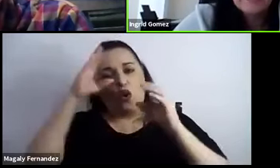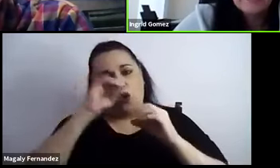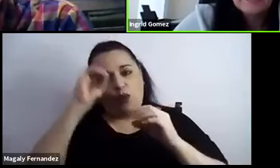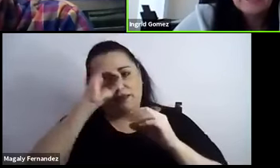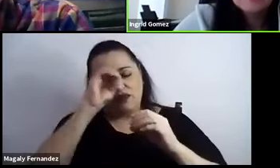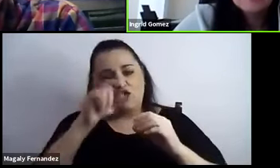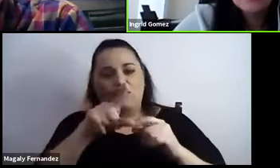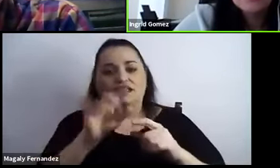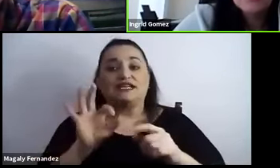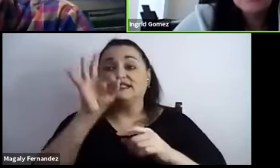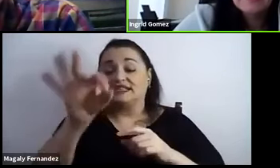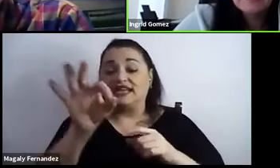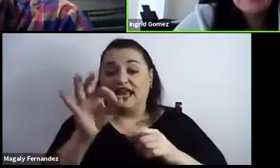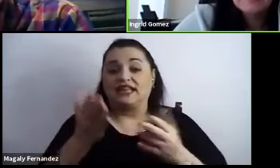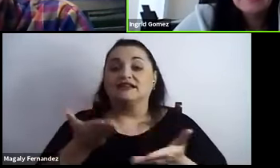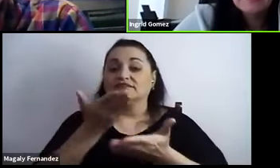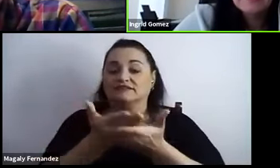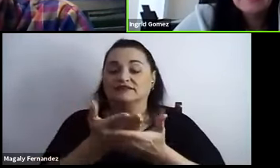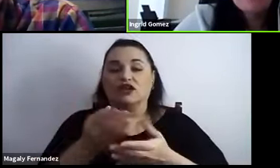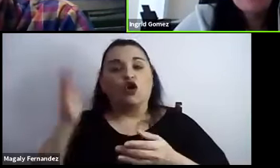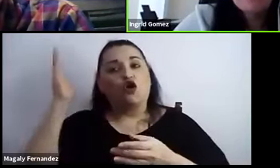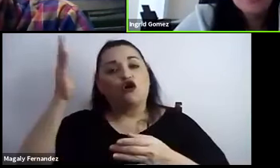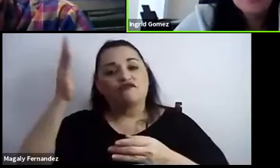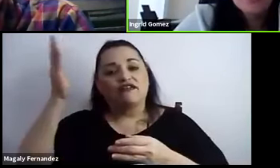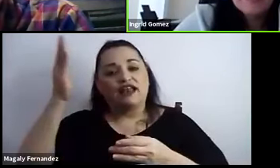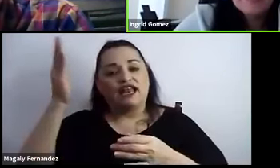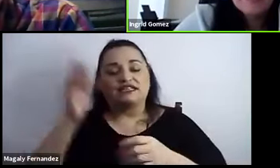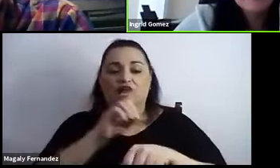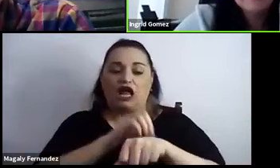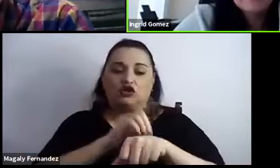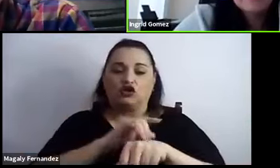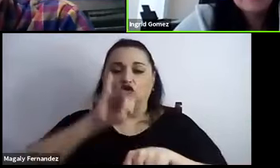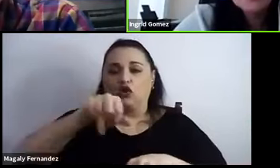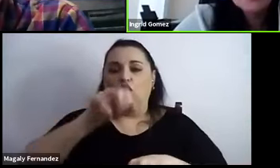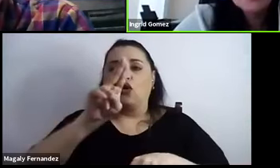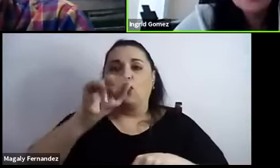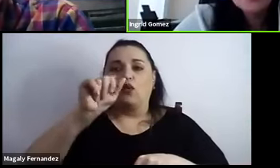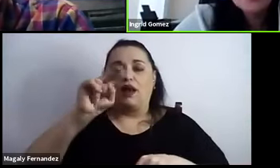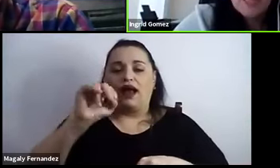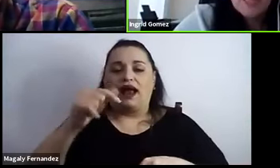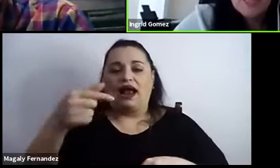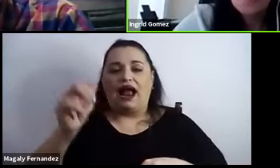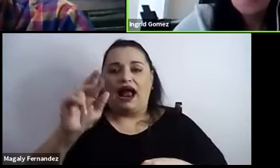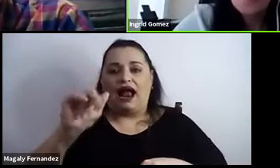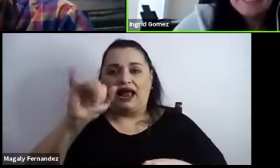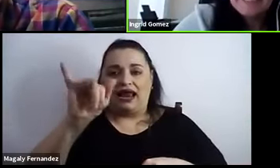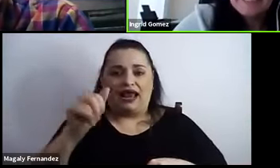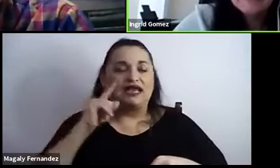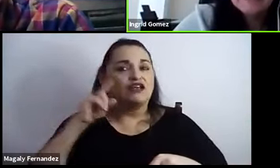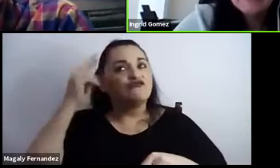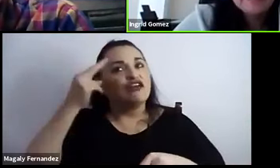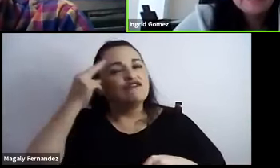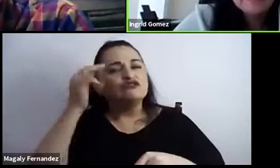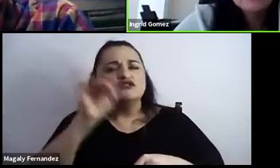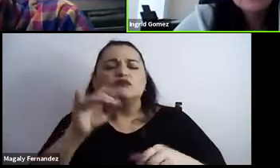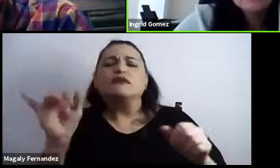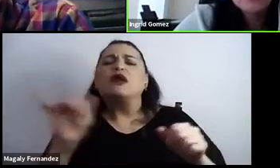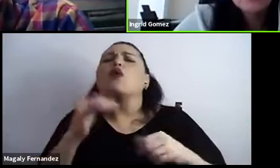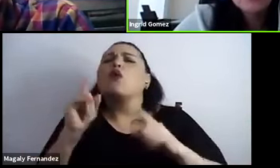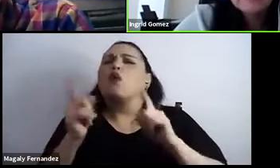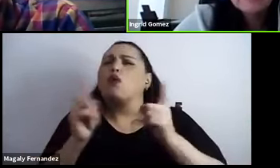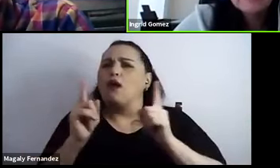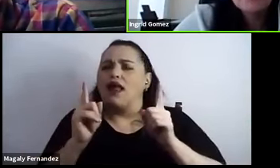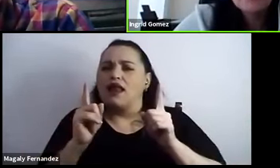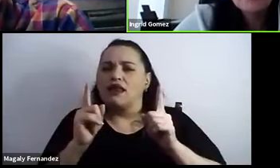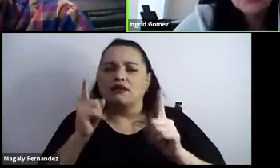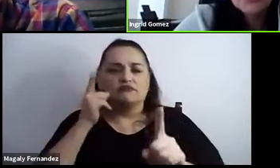se colocará a disposición la conferencia del Dr. Juan Garay para que reflexionemos también sobre cuál es y cuál debería ser